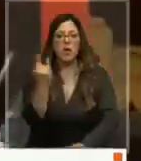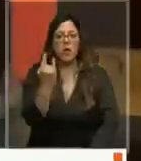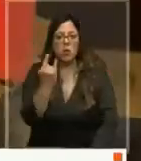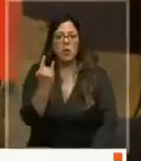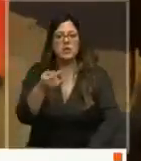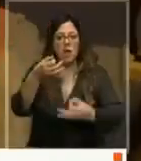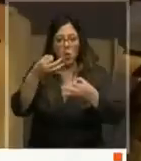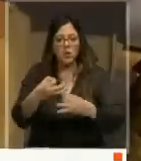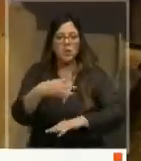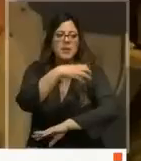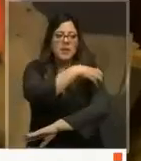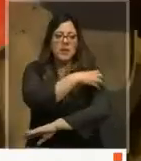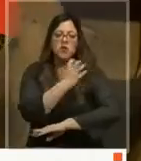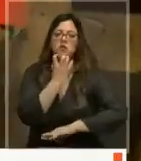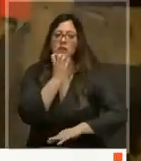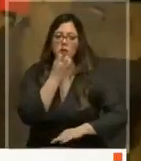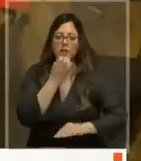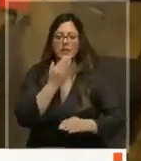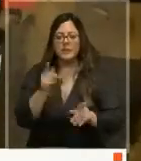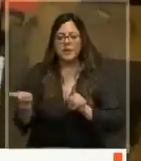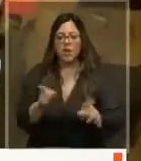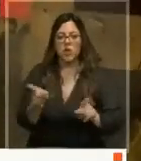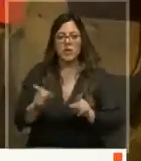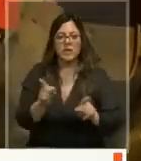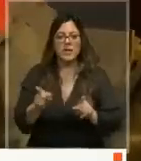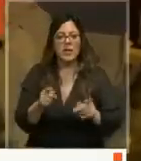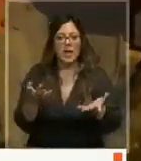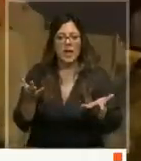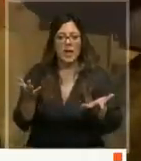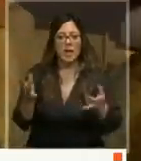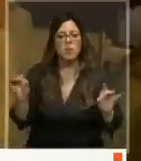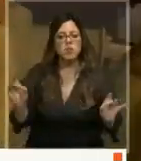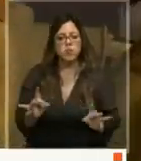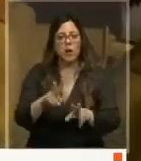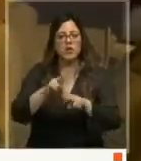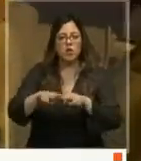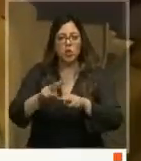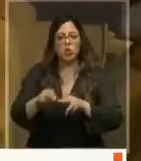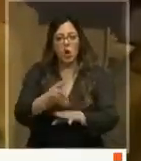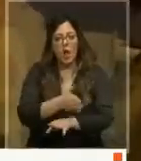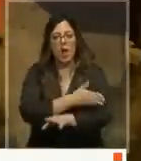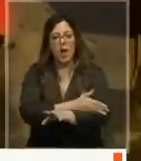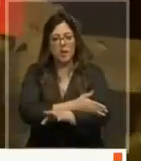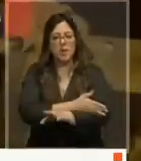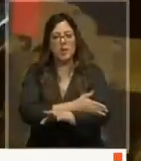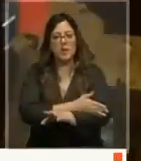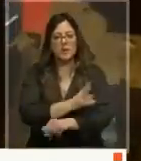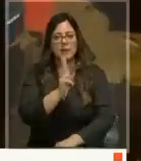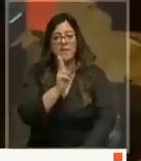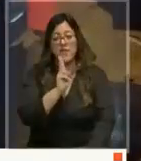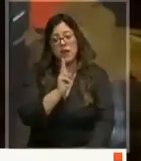viviendo en Antofagasta y coordinar también una potencial solución que llegue antes del